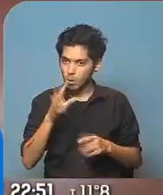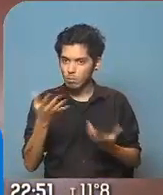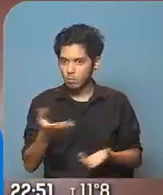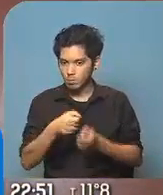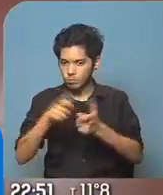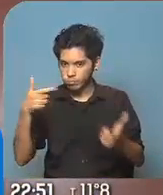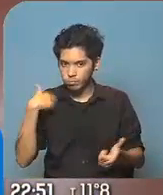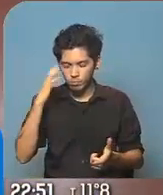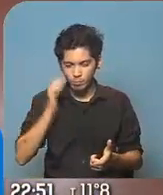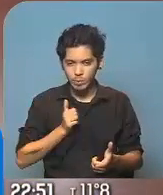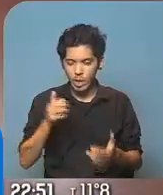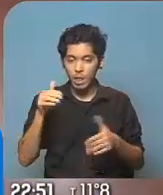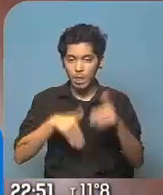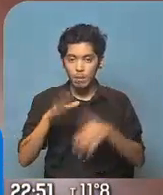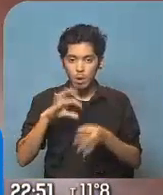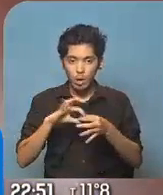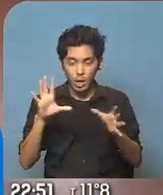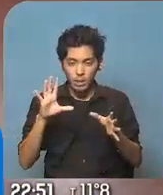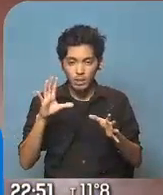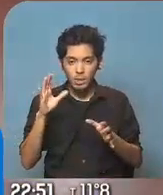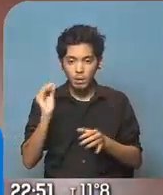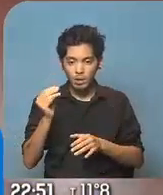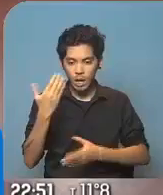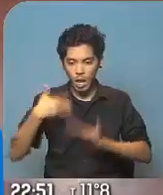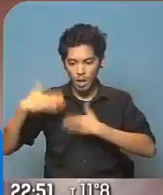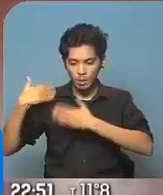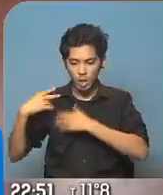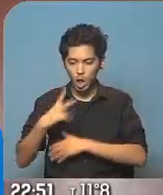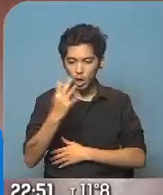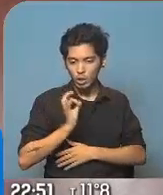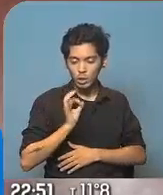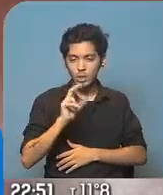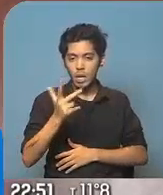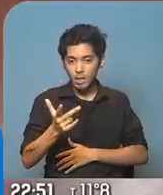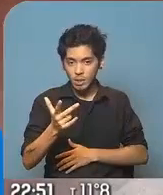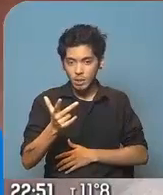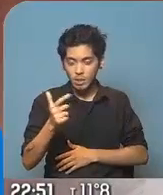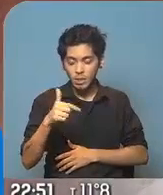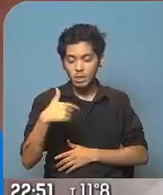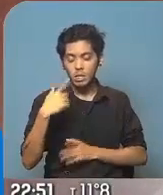democracia brasileña me parece que está realmente en un proceso de regresión que hace 2 o 3 años era, desde mi punto de vista, por lo menos impensable.